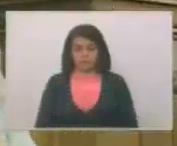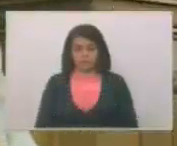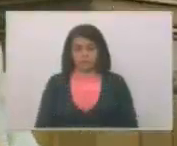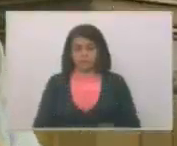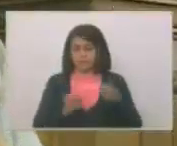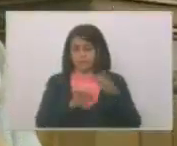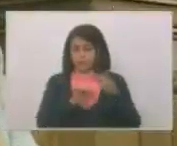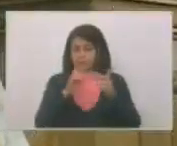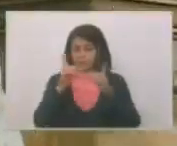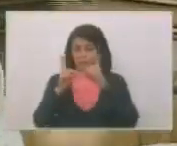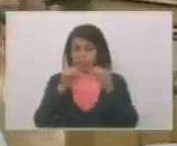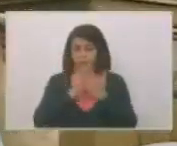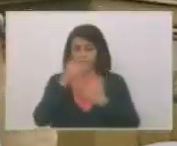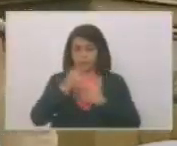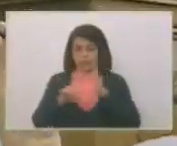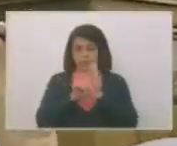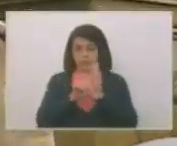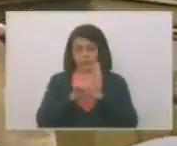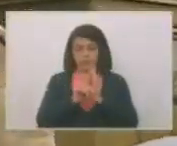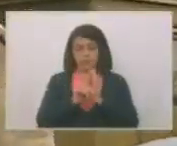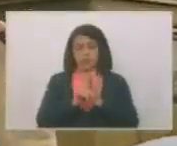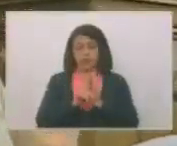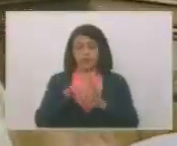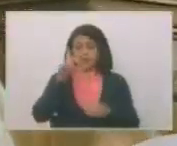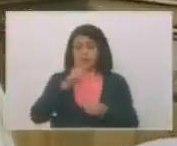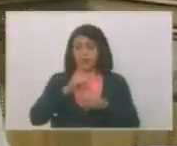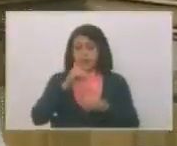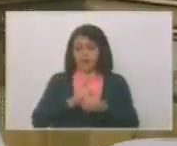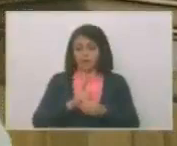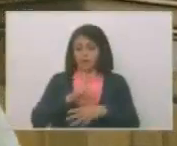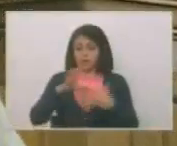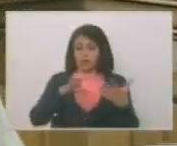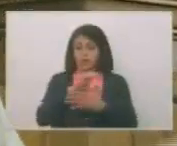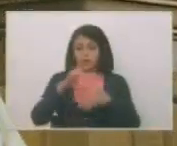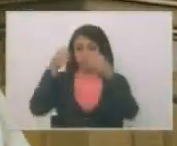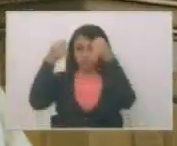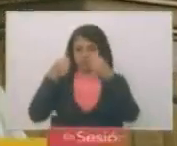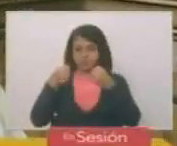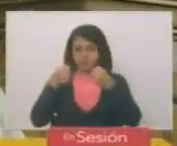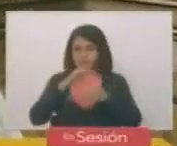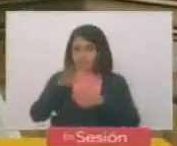Segunda discusión del proyecto de ley de registro de antecedentes penales.